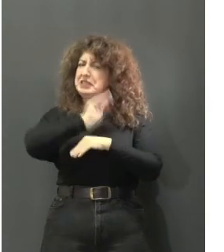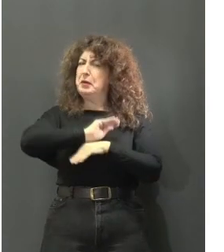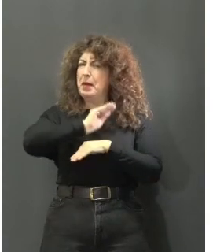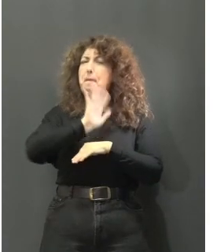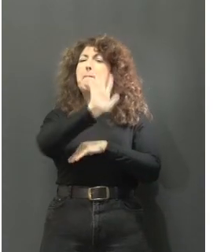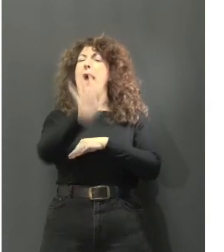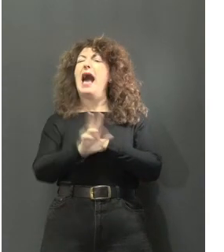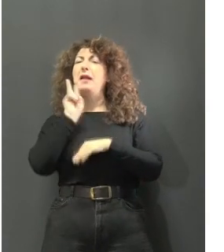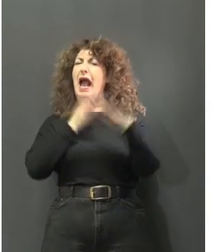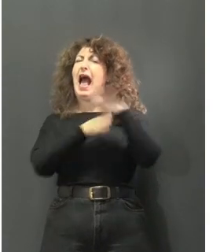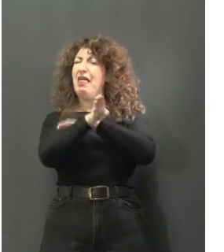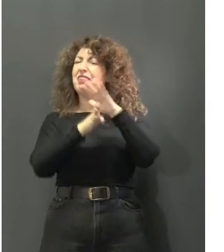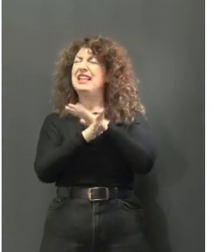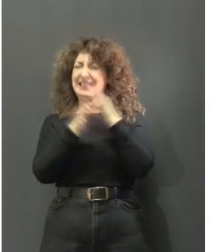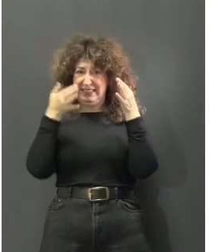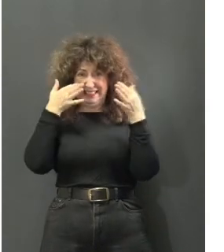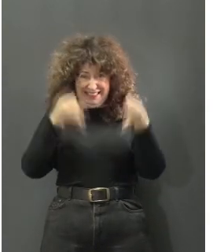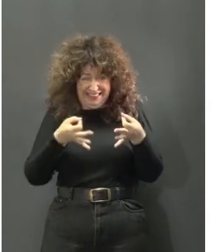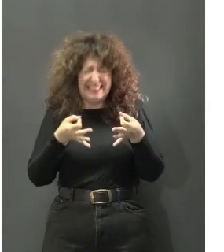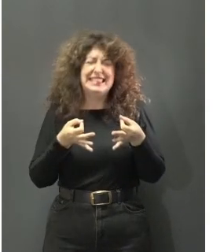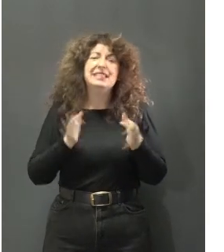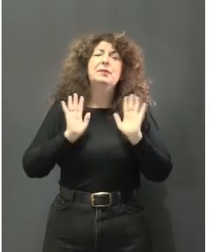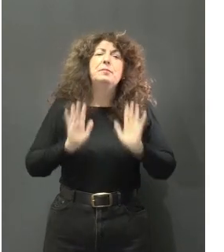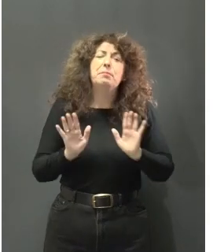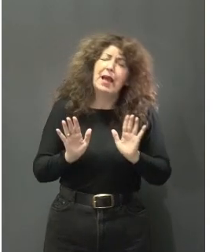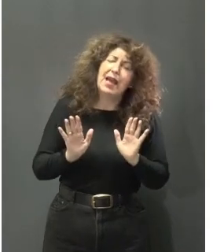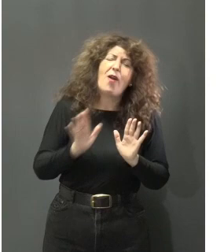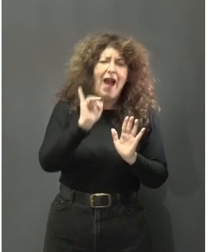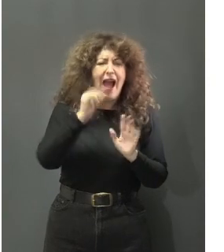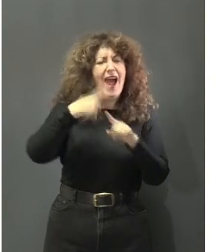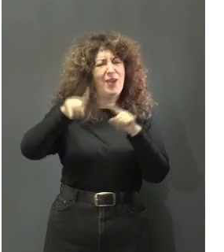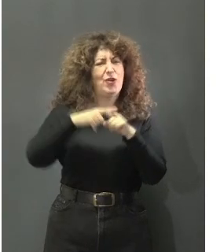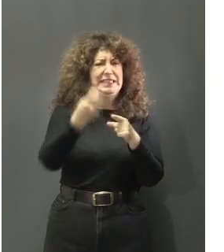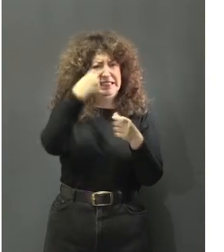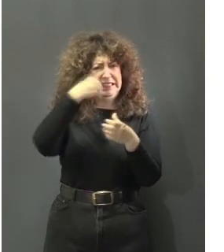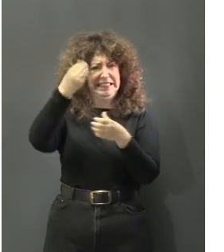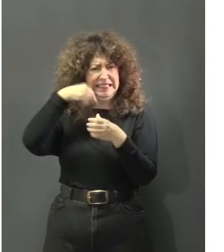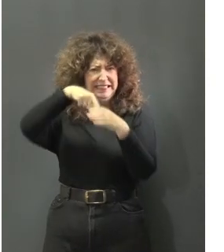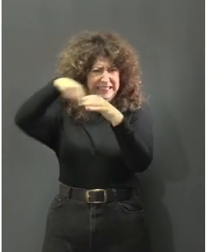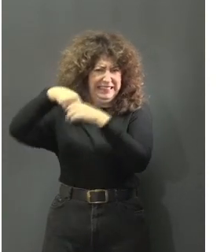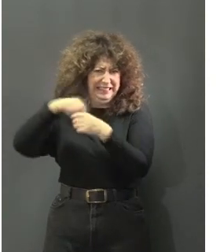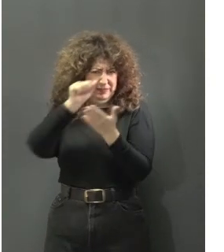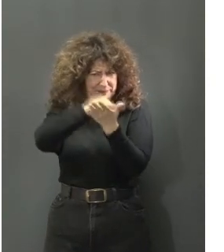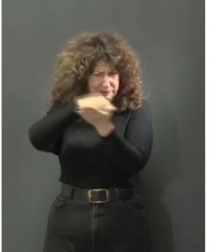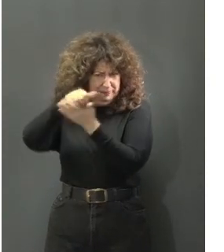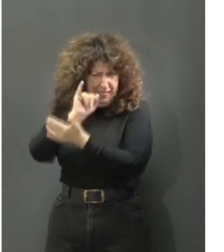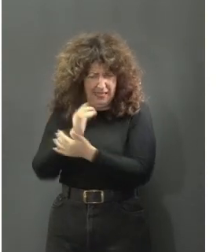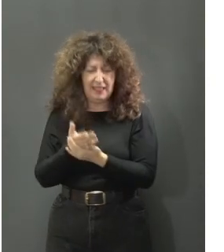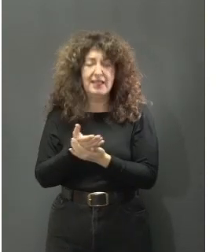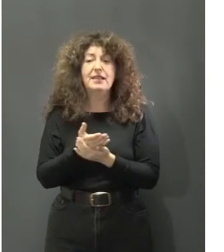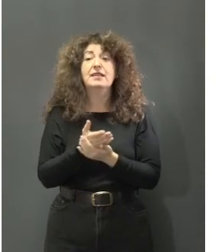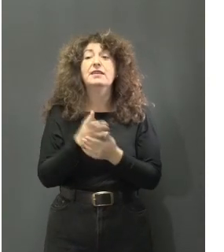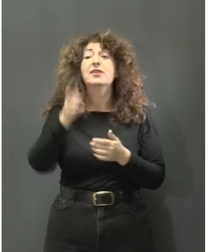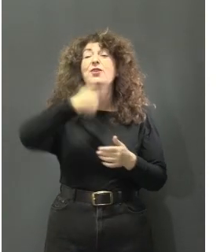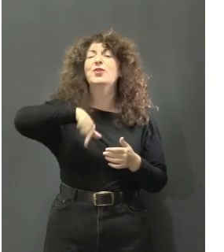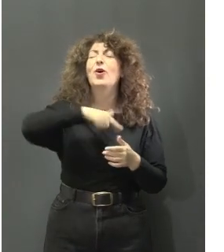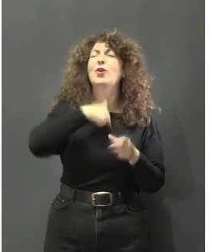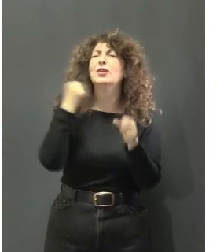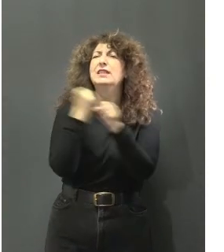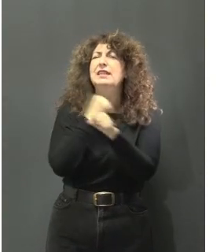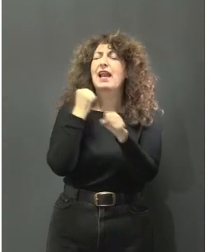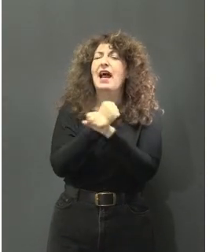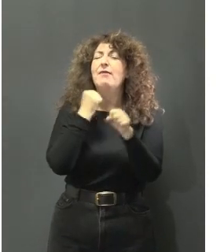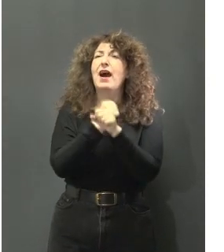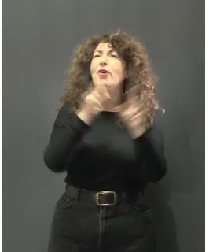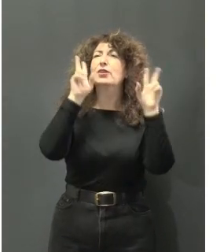accesible, pero tiene sus muchas lagunas. Esto quiere decir que nosotros no hemos trabajado